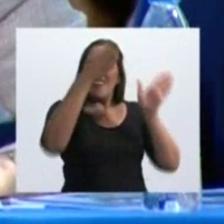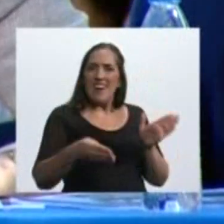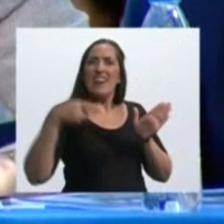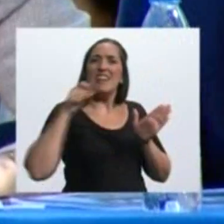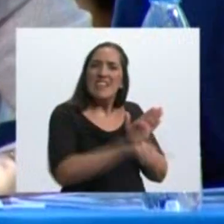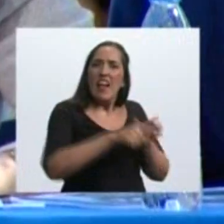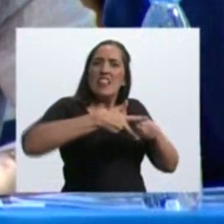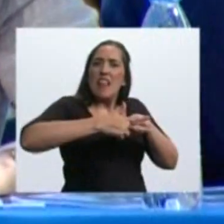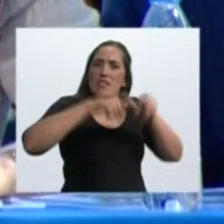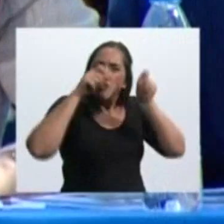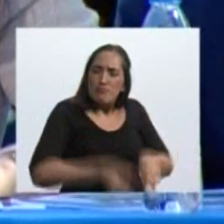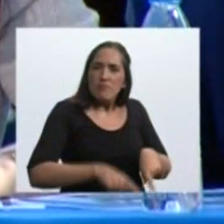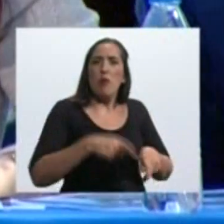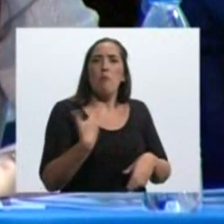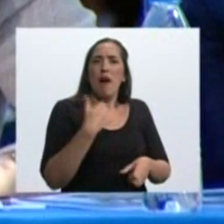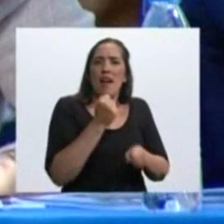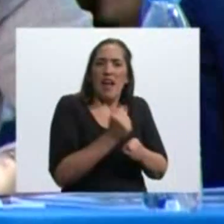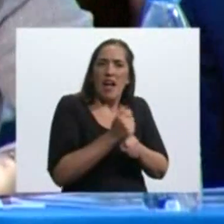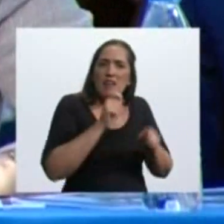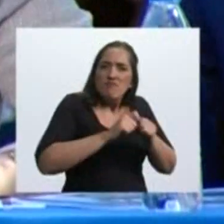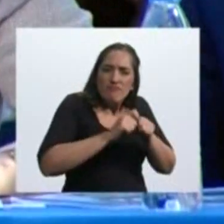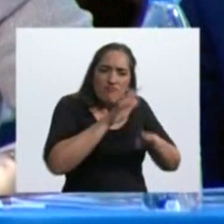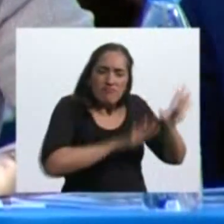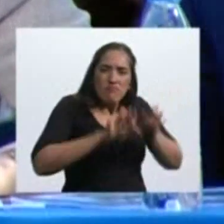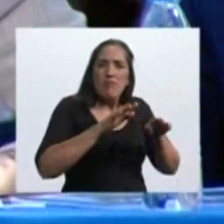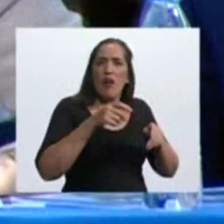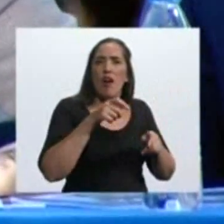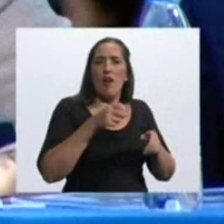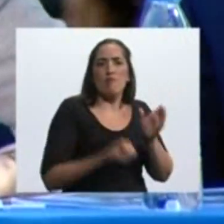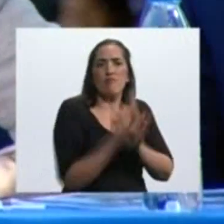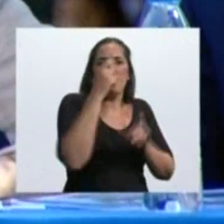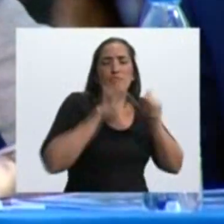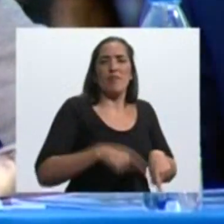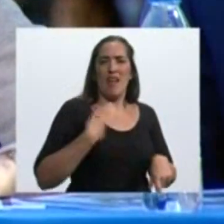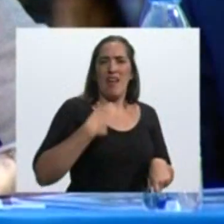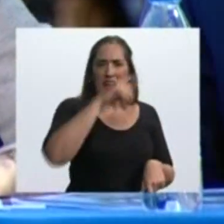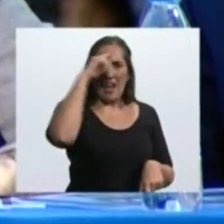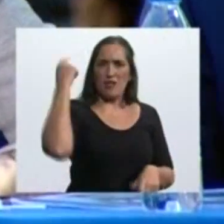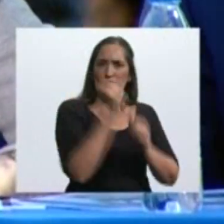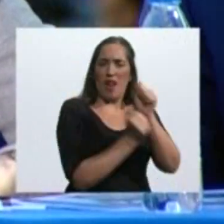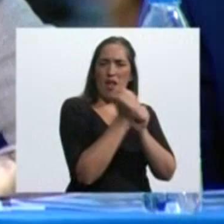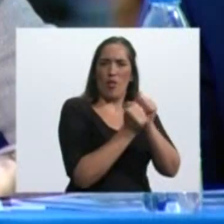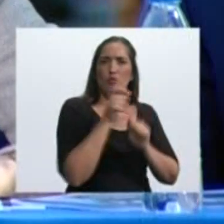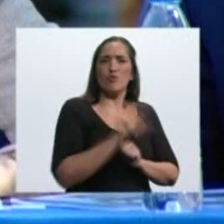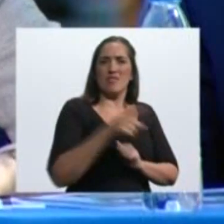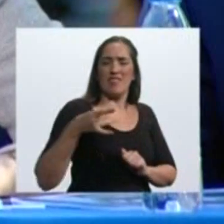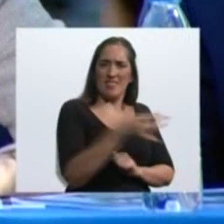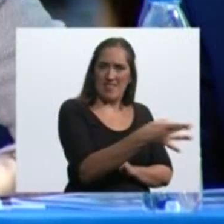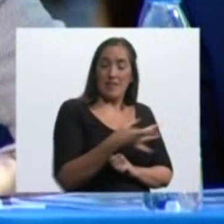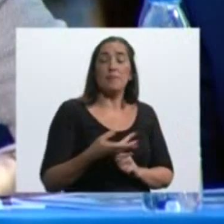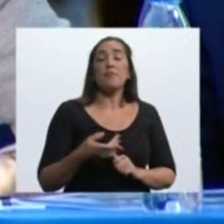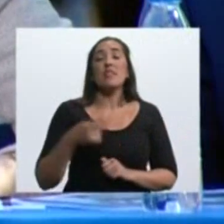tener volumen de construcción y desarrollo de la industria nacional. Por lo pronto, como recién nos decía el intendente